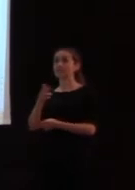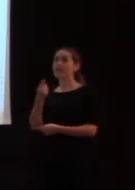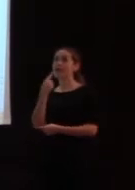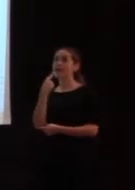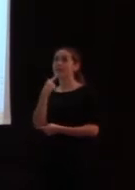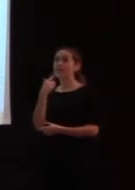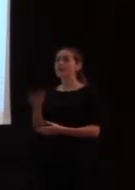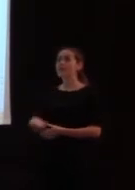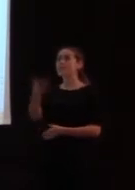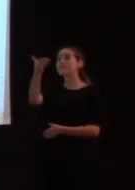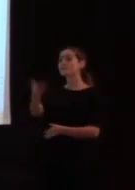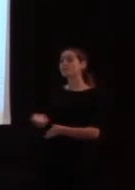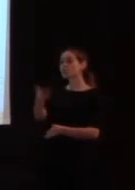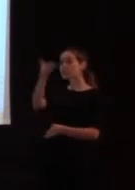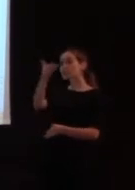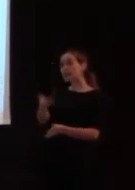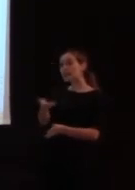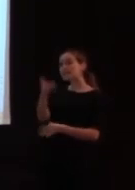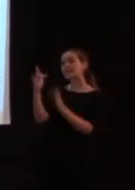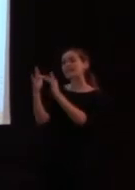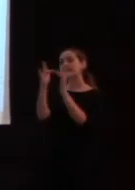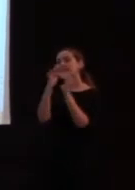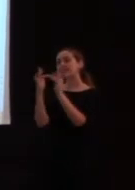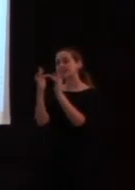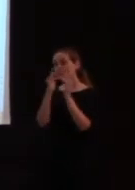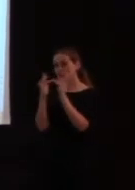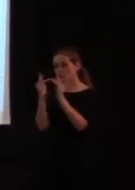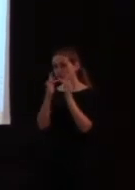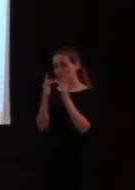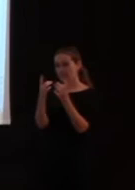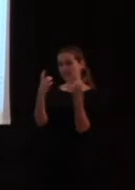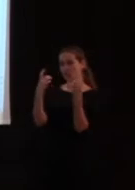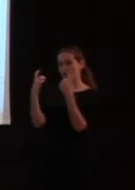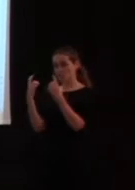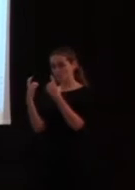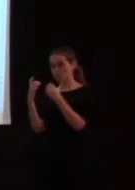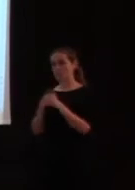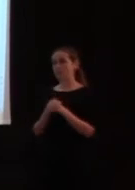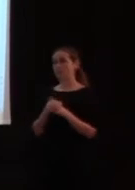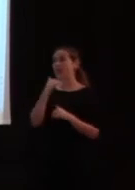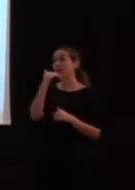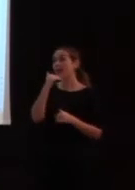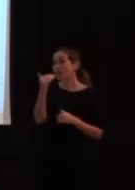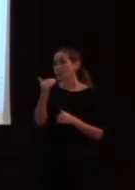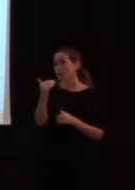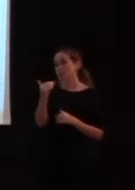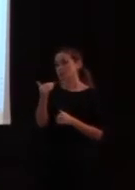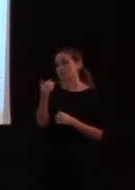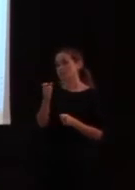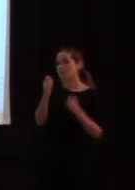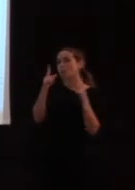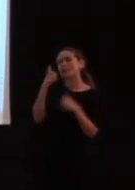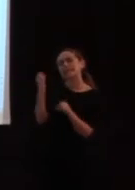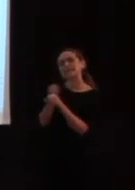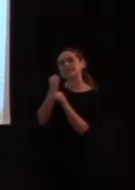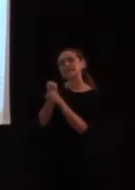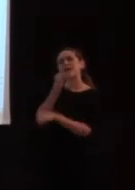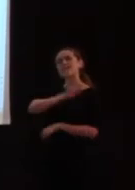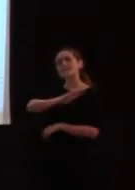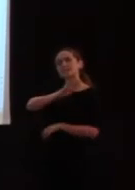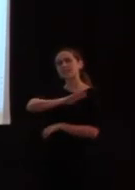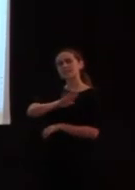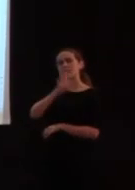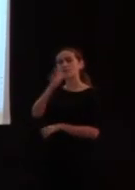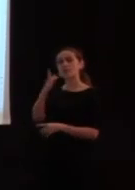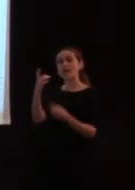de la importancia que tiene la interacción entre los mismos alumnos. Esto es una cosa que yo veo que aquí se trabaja bastante, y es que los alumnos de